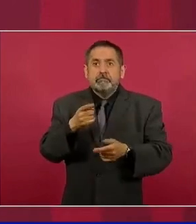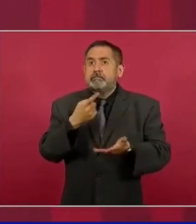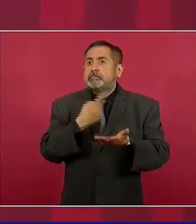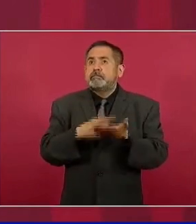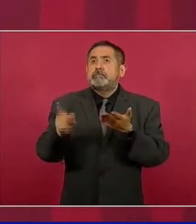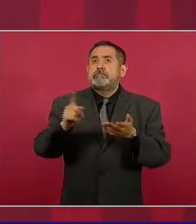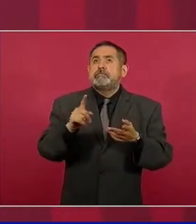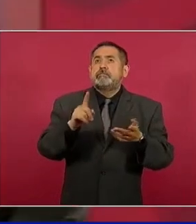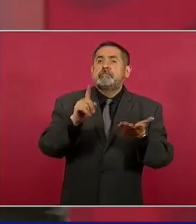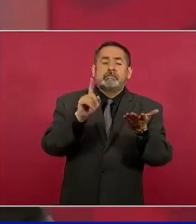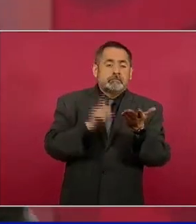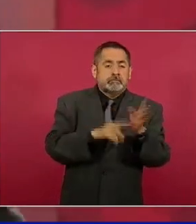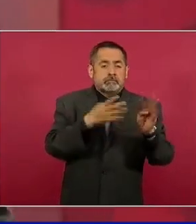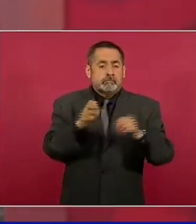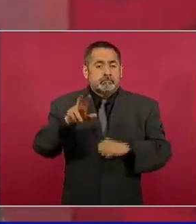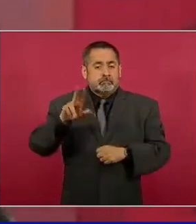1988,